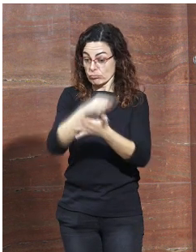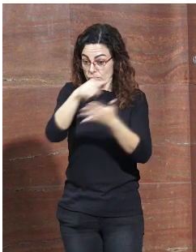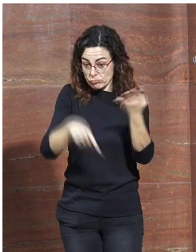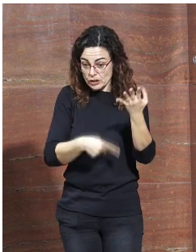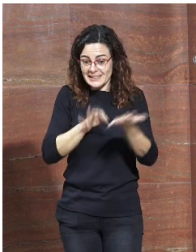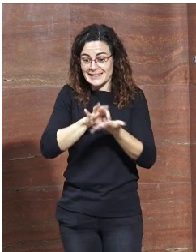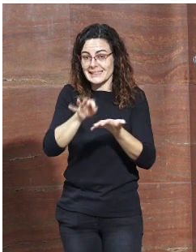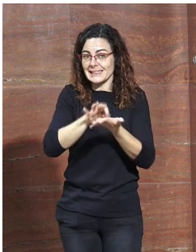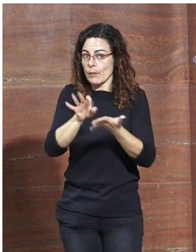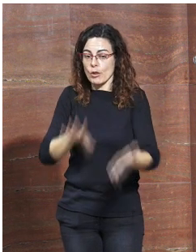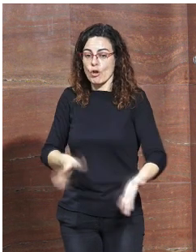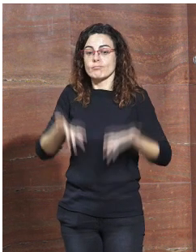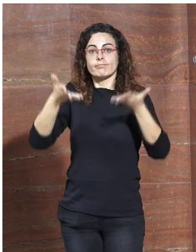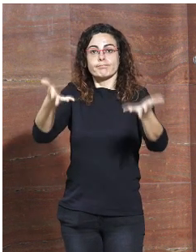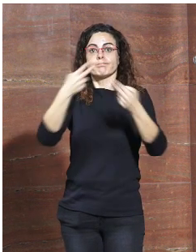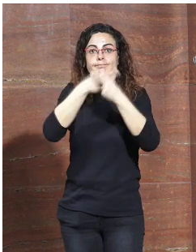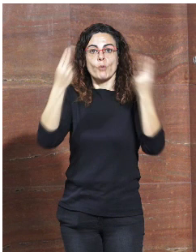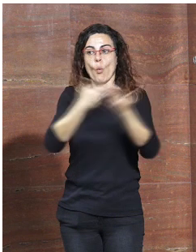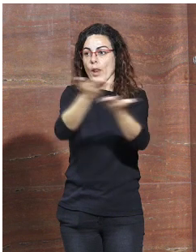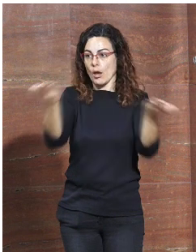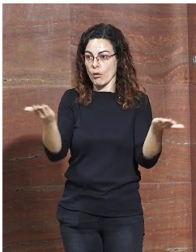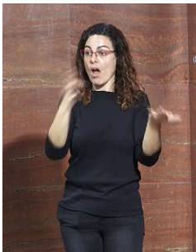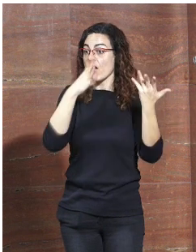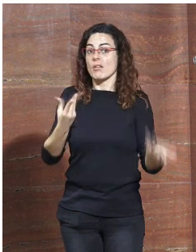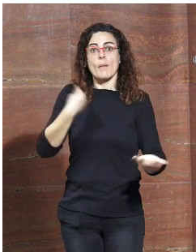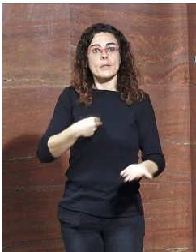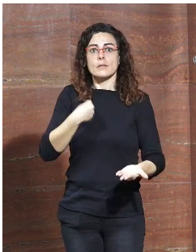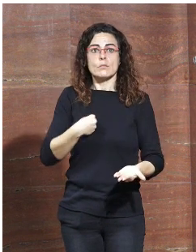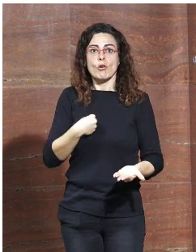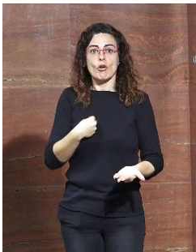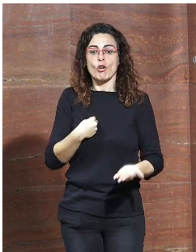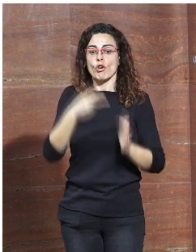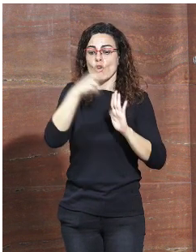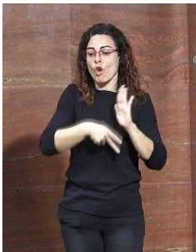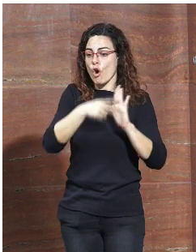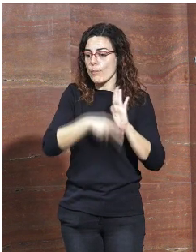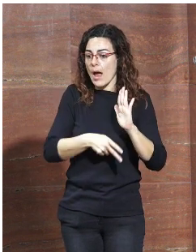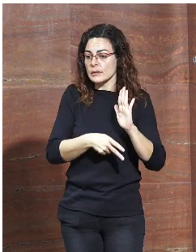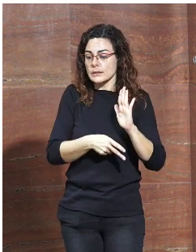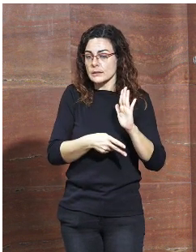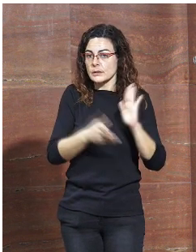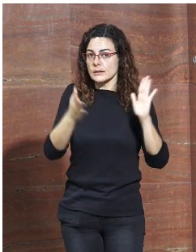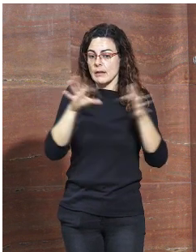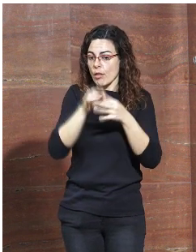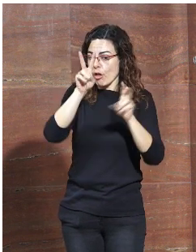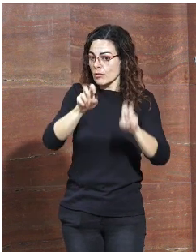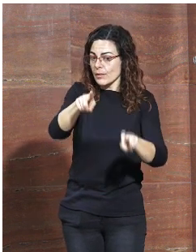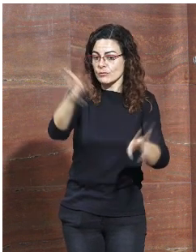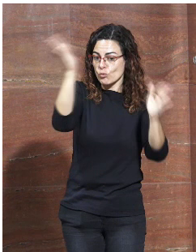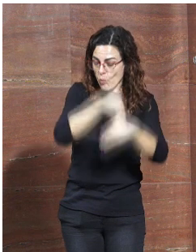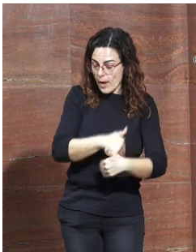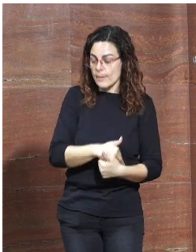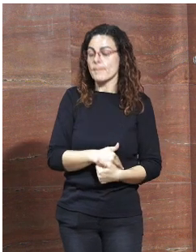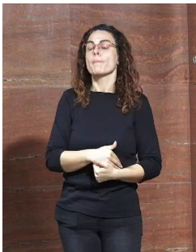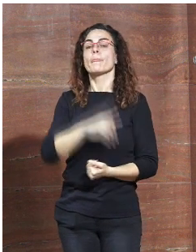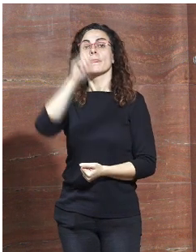son servicios a disposición del público que ahora mismo no hay una regulación para ello. También en esta